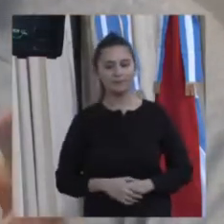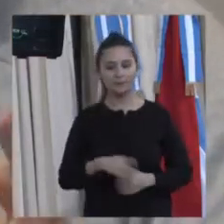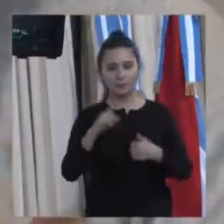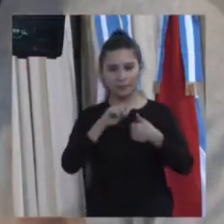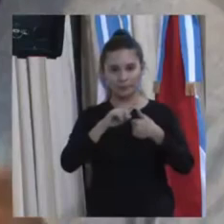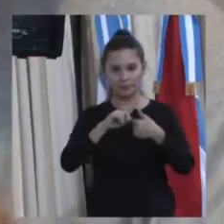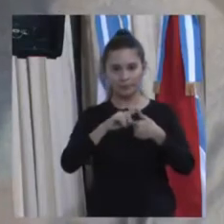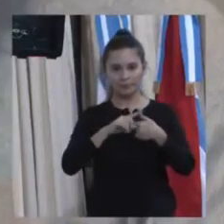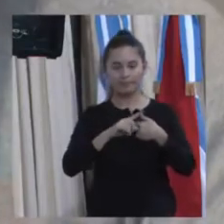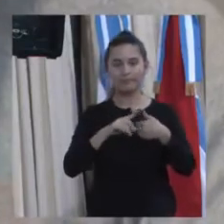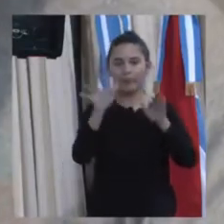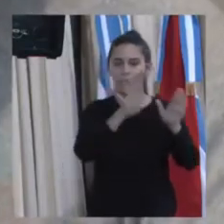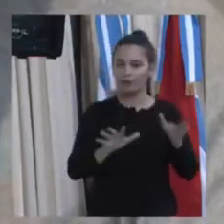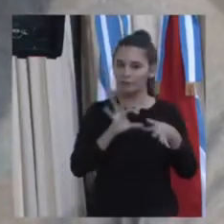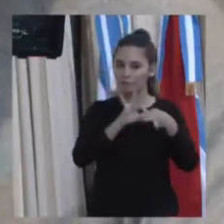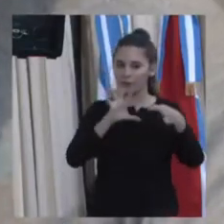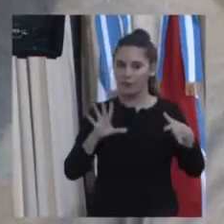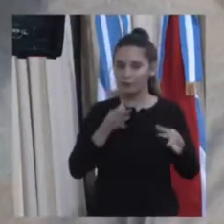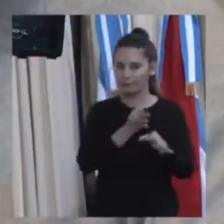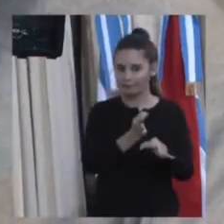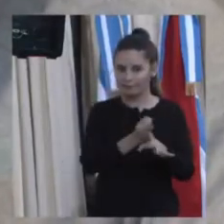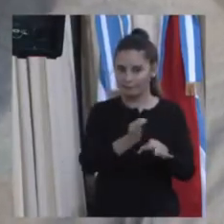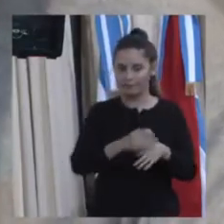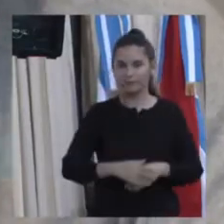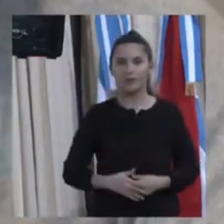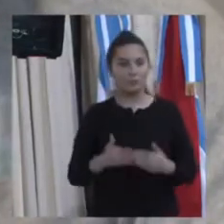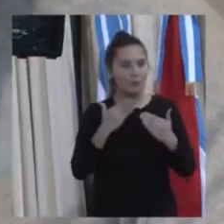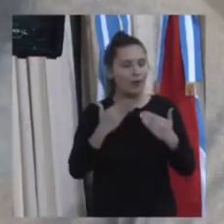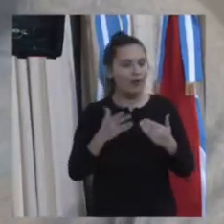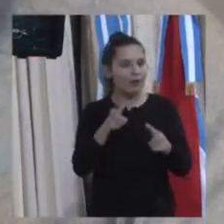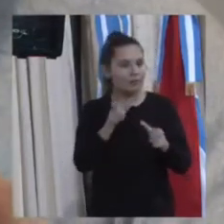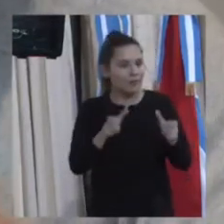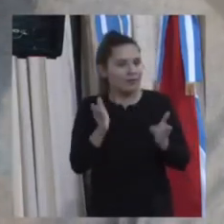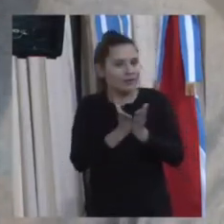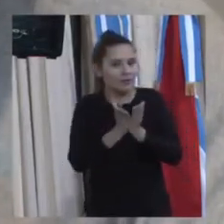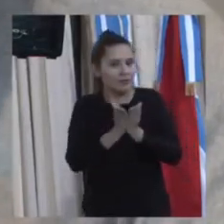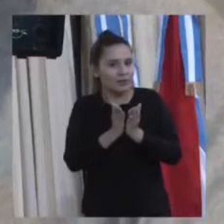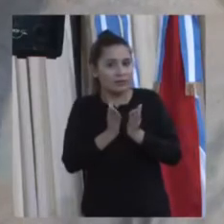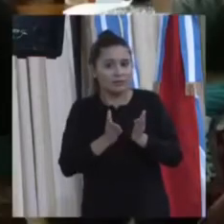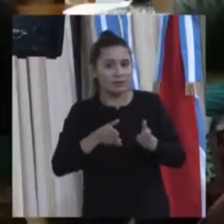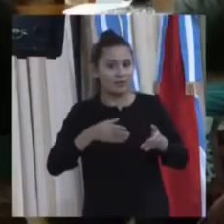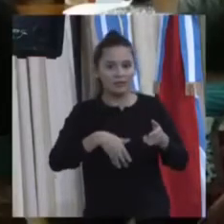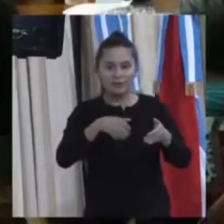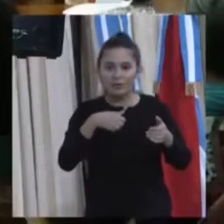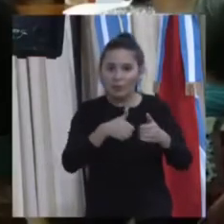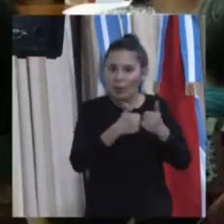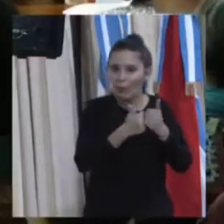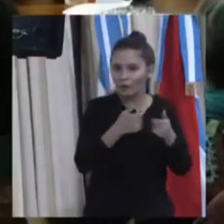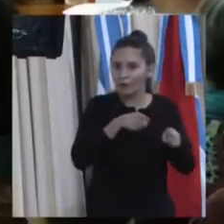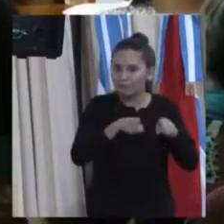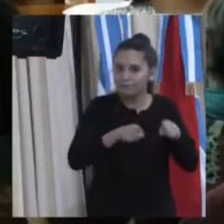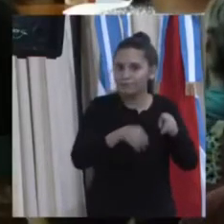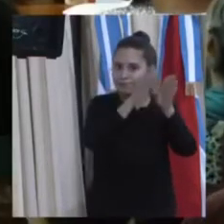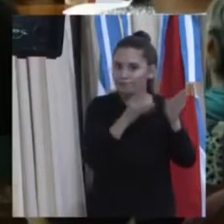lugar, organización democrática de la enseñanza, que permita a los estudiantes regir sus universidades.